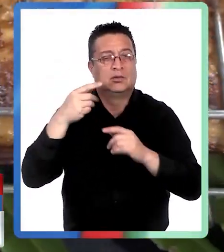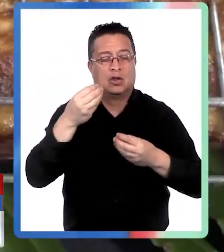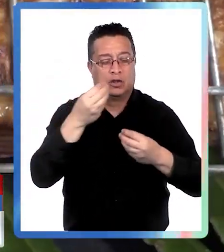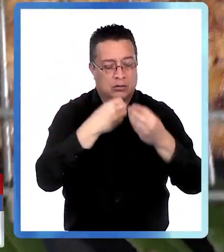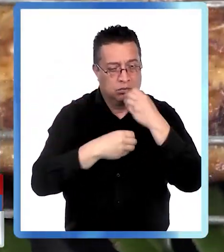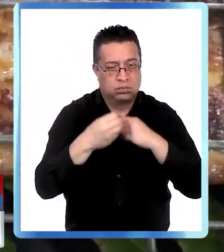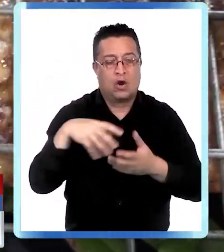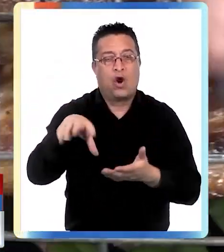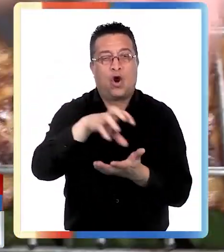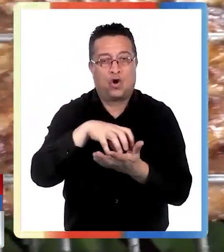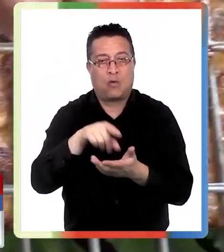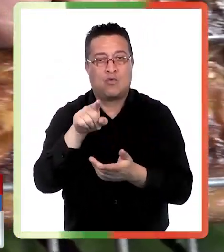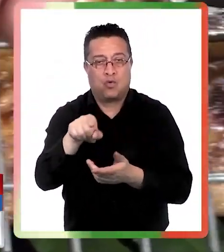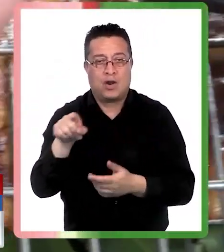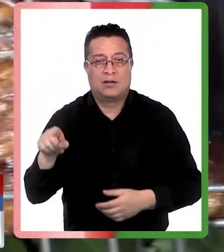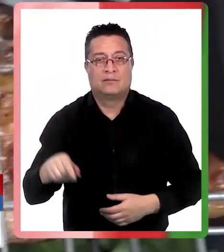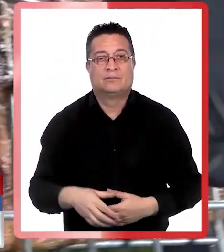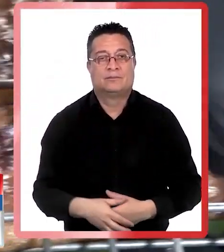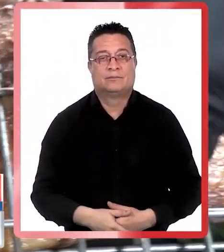las comunas